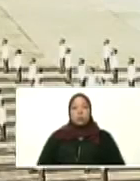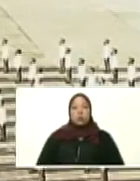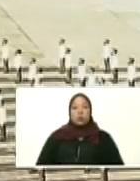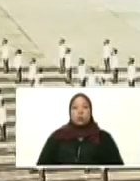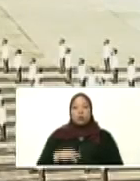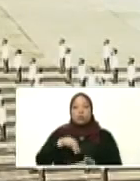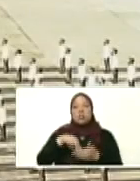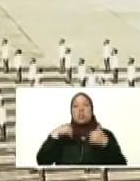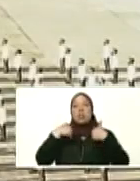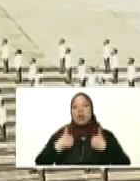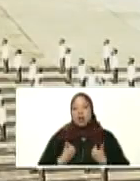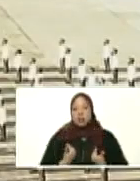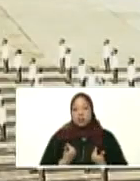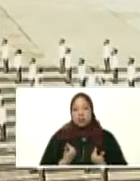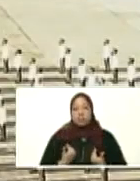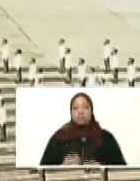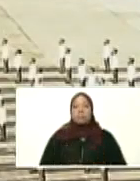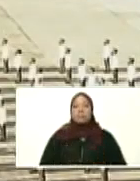¡Descansen!